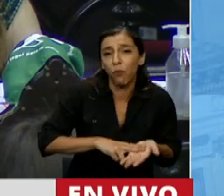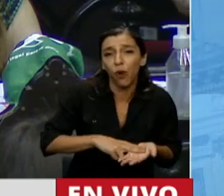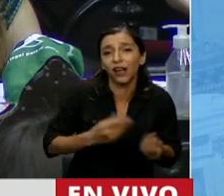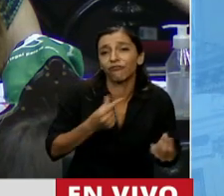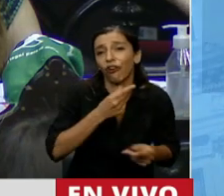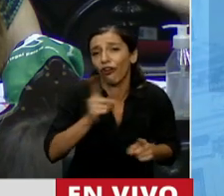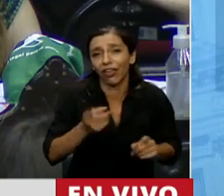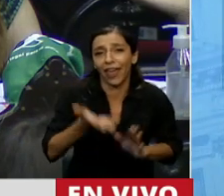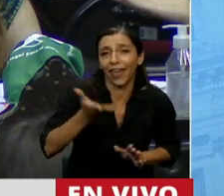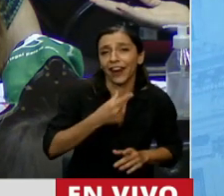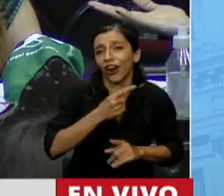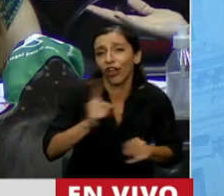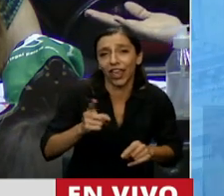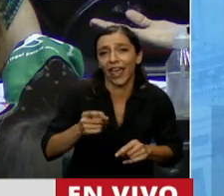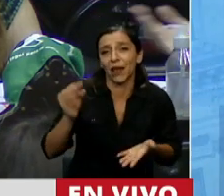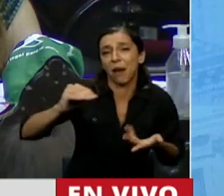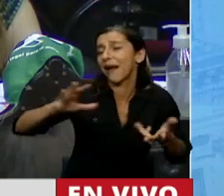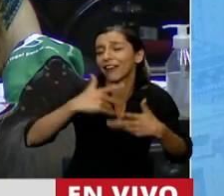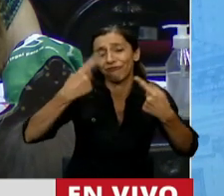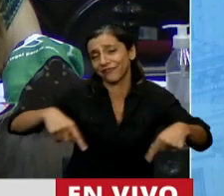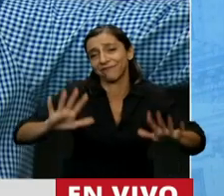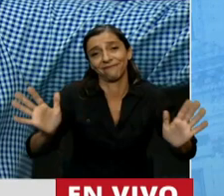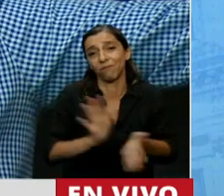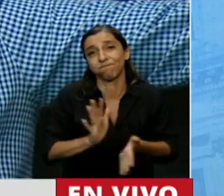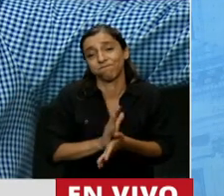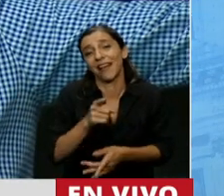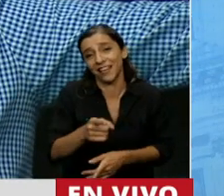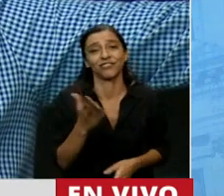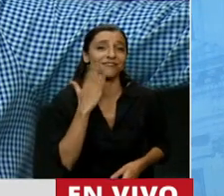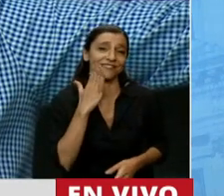En fin, la hipocresía, diría un meme.